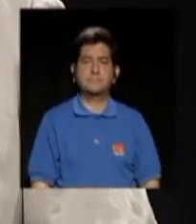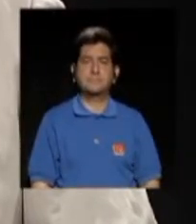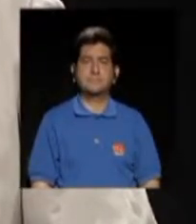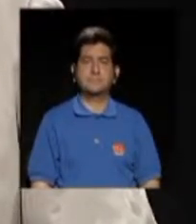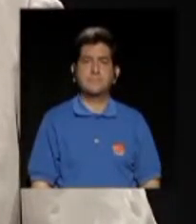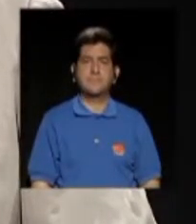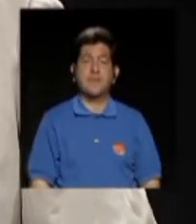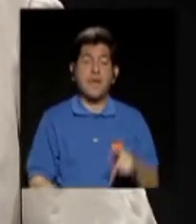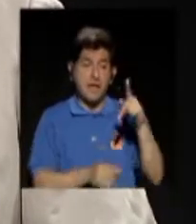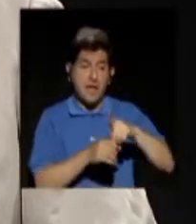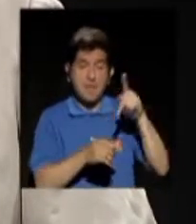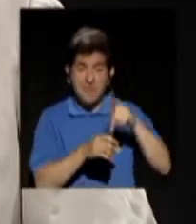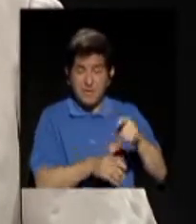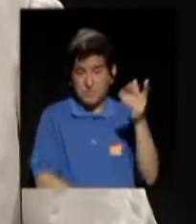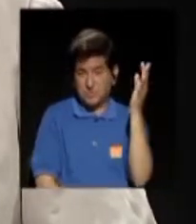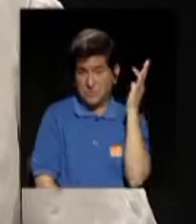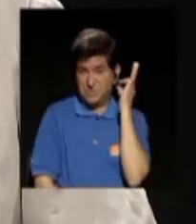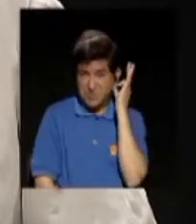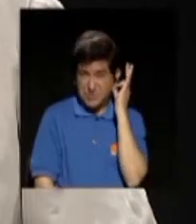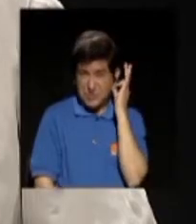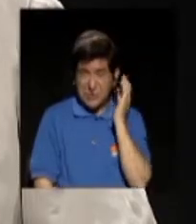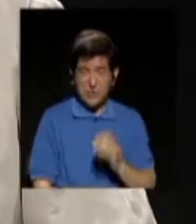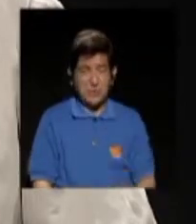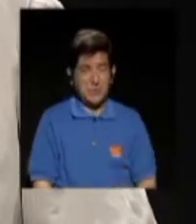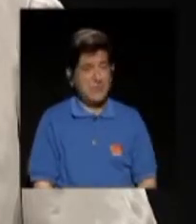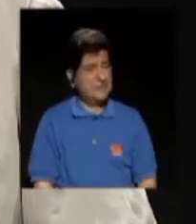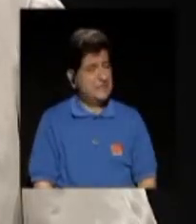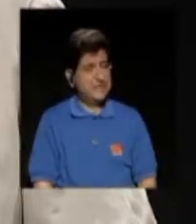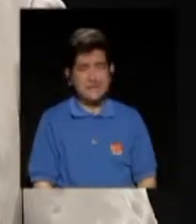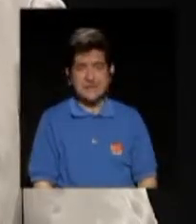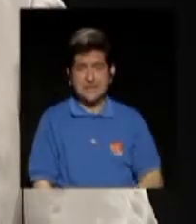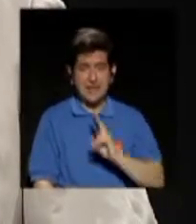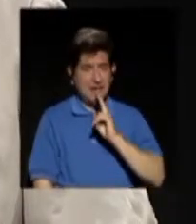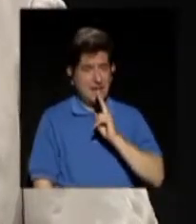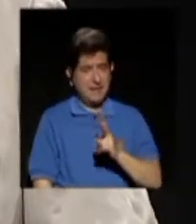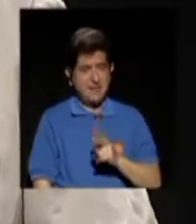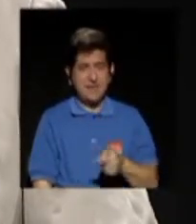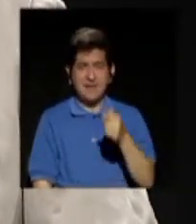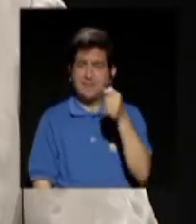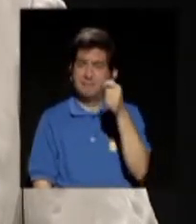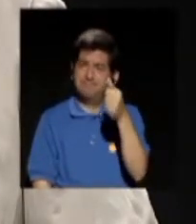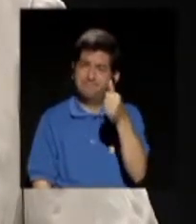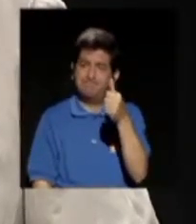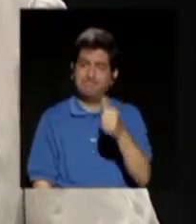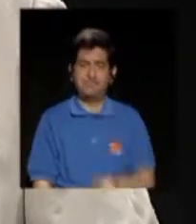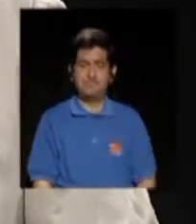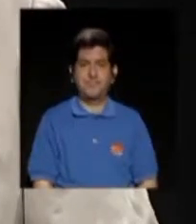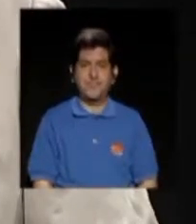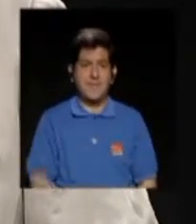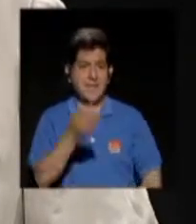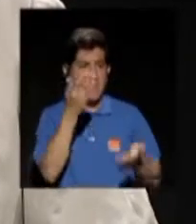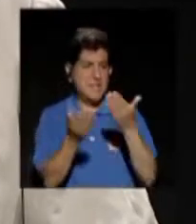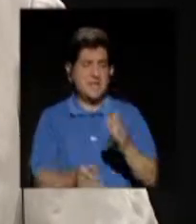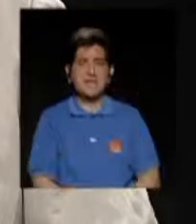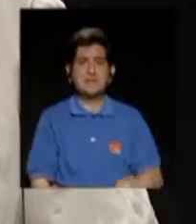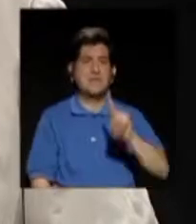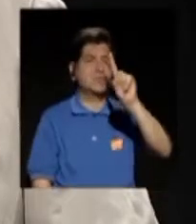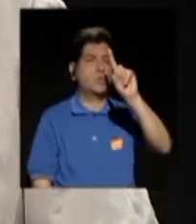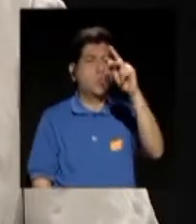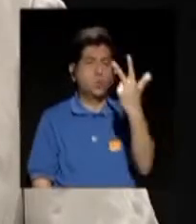y la participación de las mujeres era relativamente moderada, es decir, comprendían como un